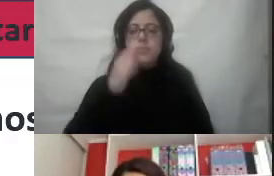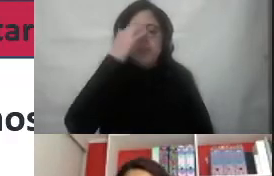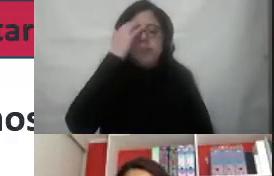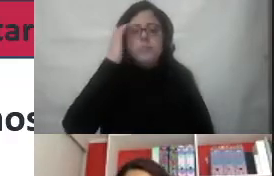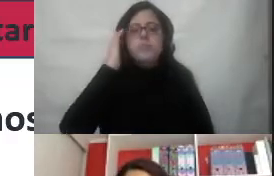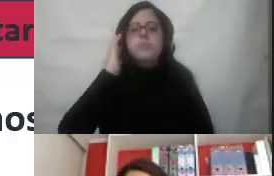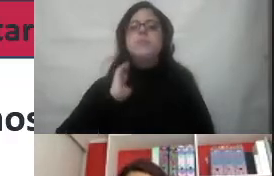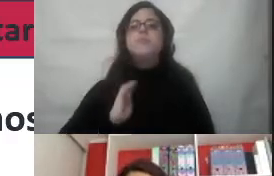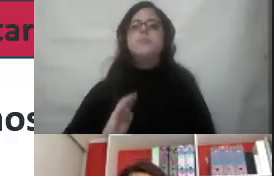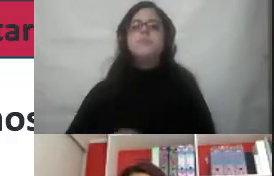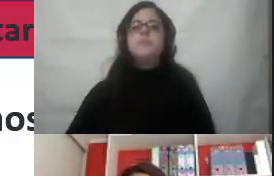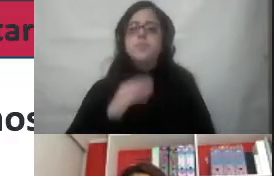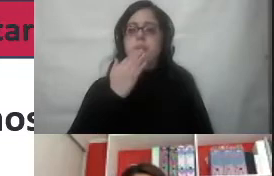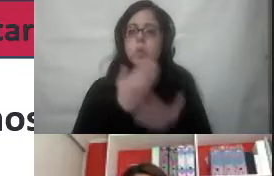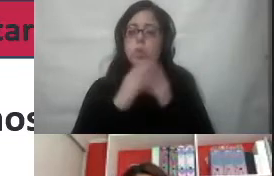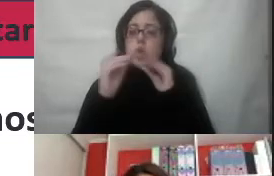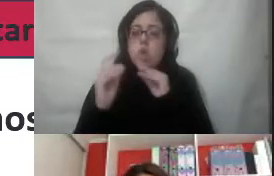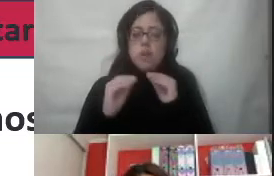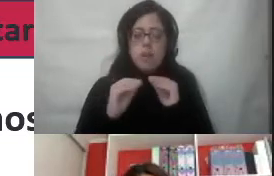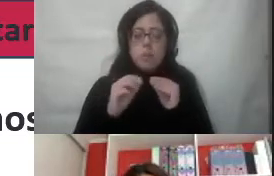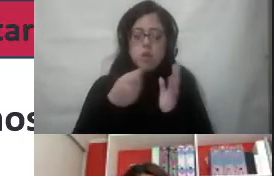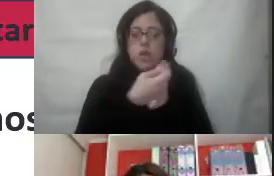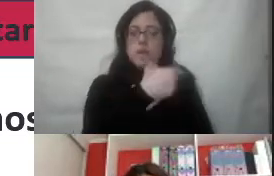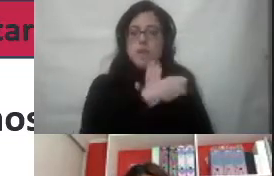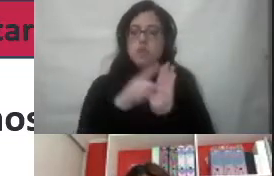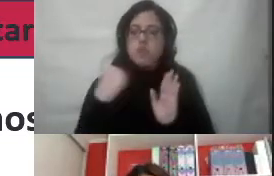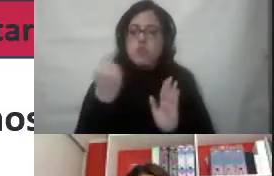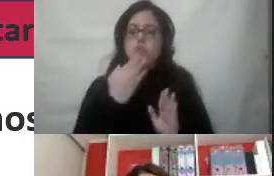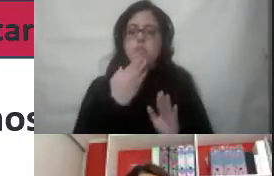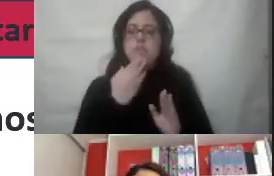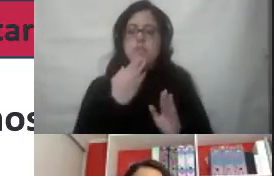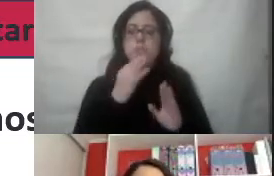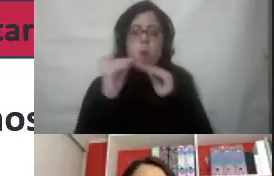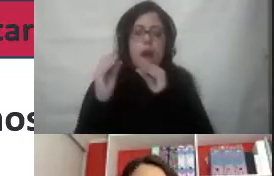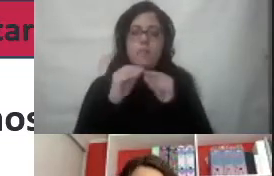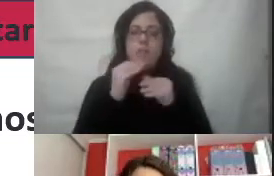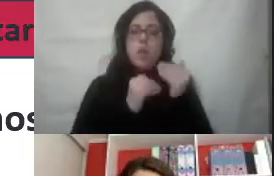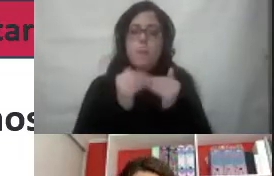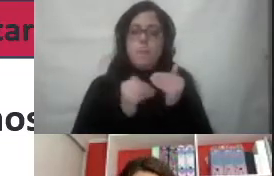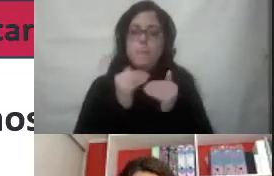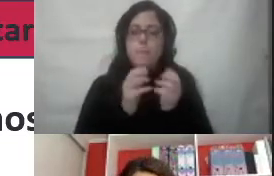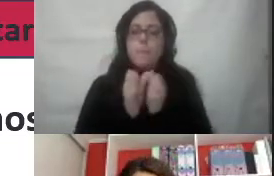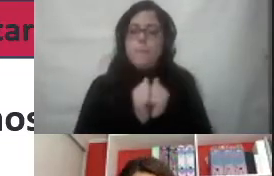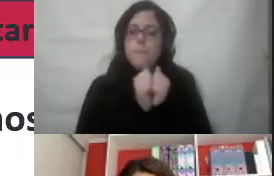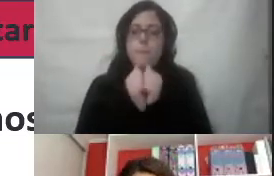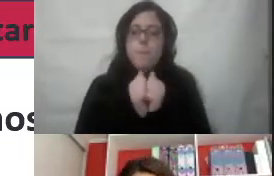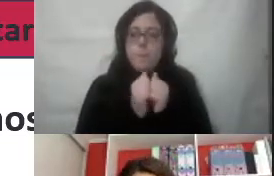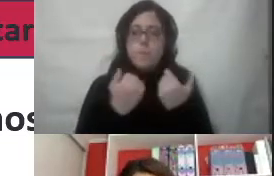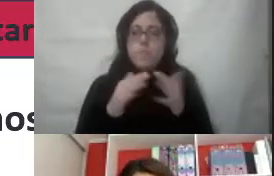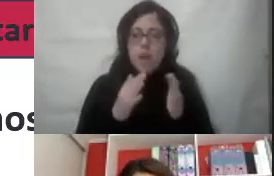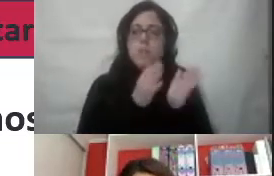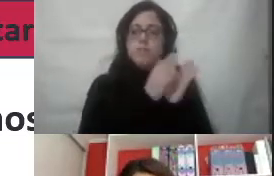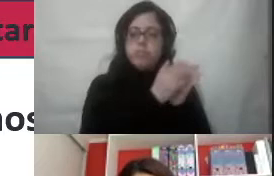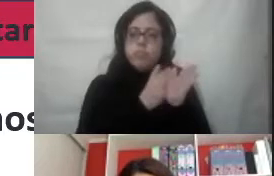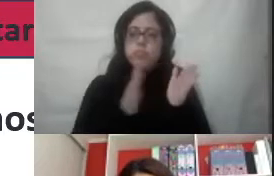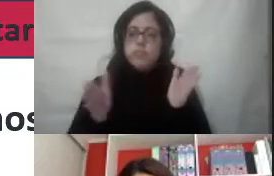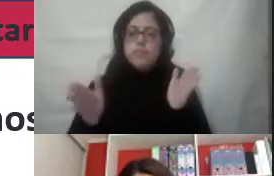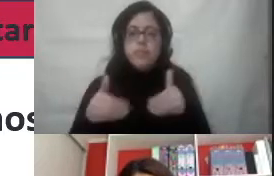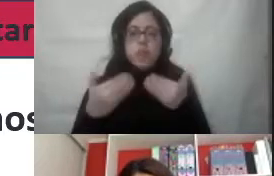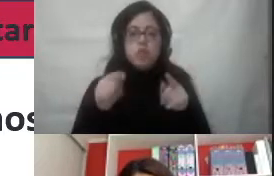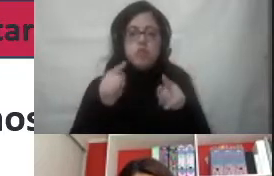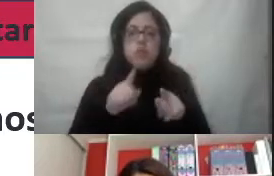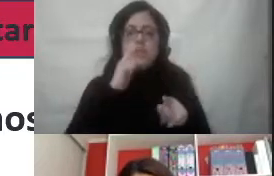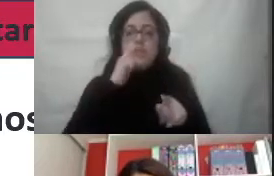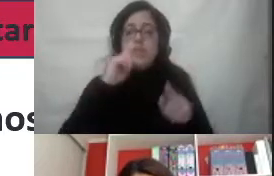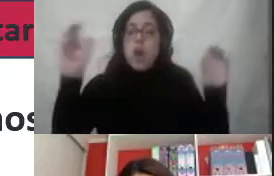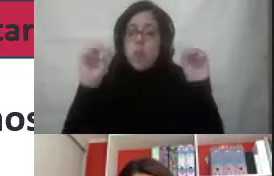Cuando hablamos de evaluación, nosotros también estamos hablando, ¿cierto?, de este proceso que acompaña toda nuestra secuencia. Entonces, estos criterios